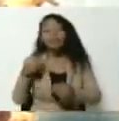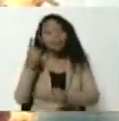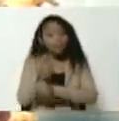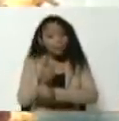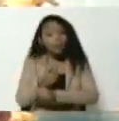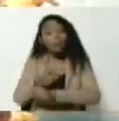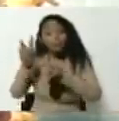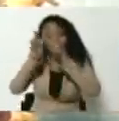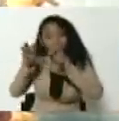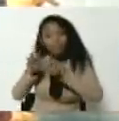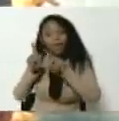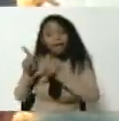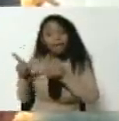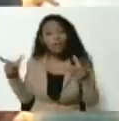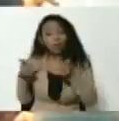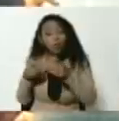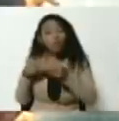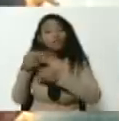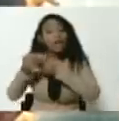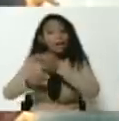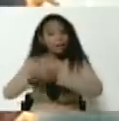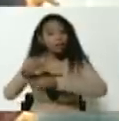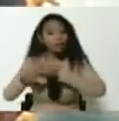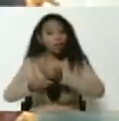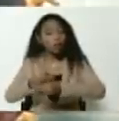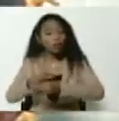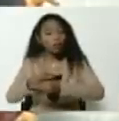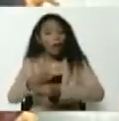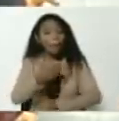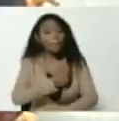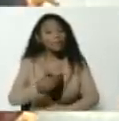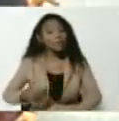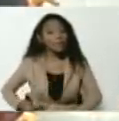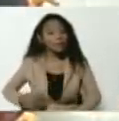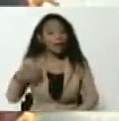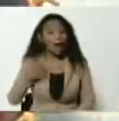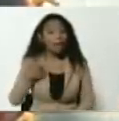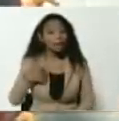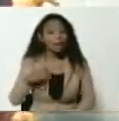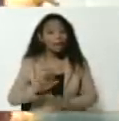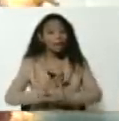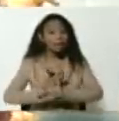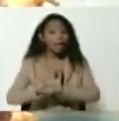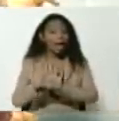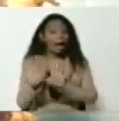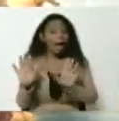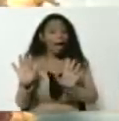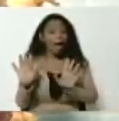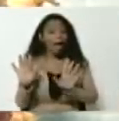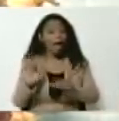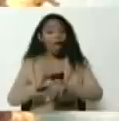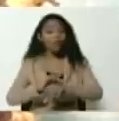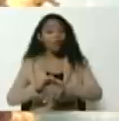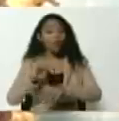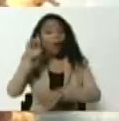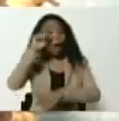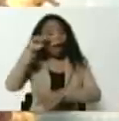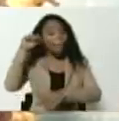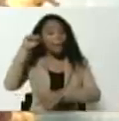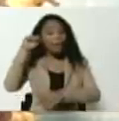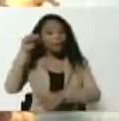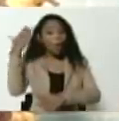puesto que cuando esta reunión se dio, el presidente de Argentina ya era el doctor Alberto